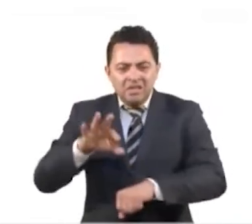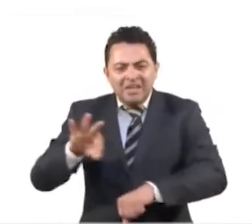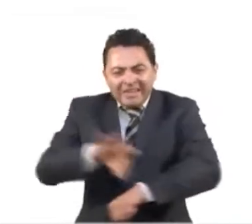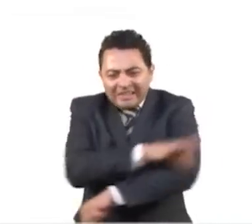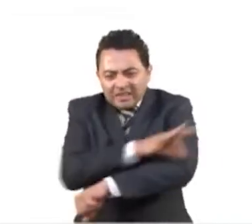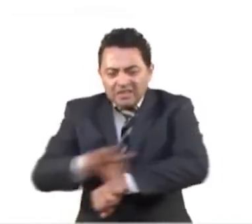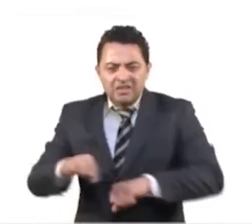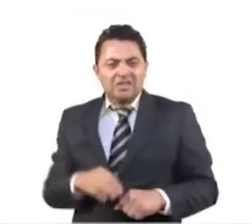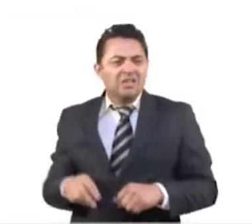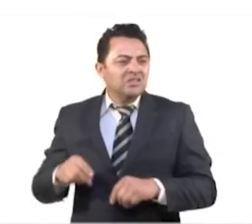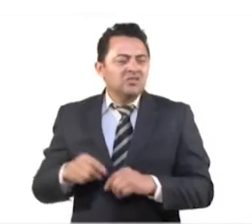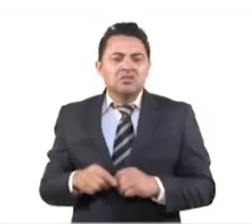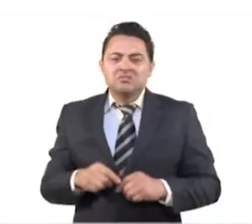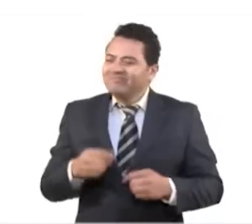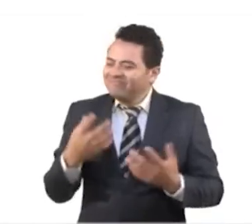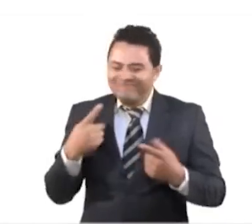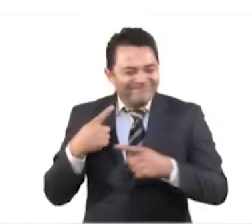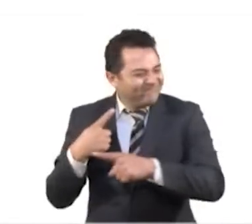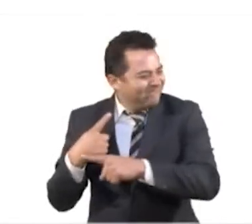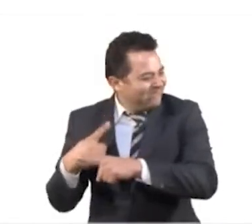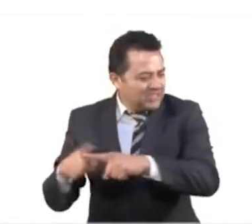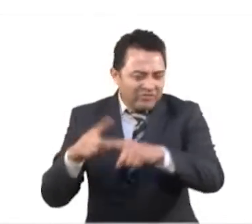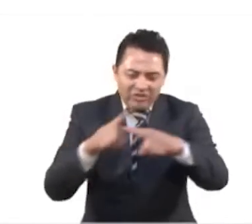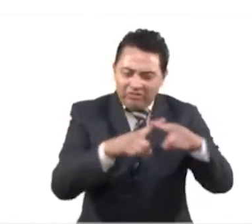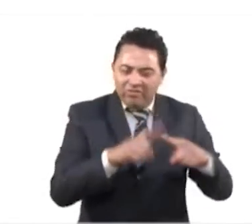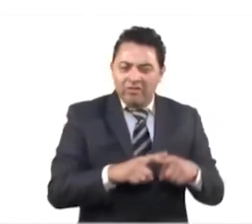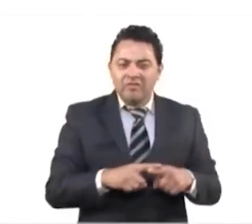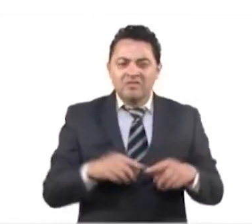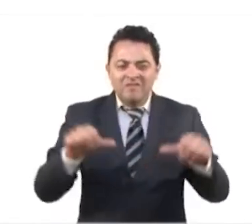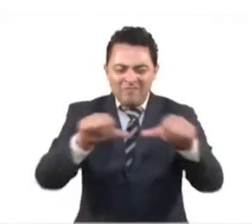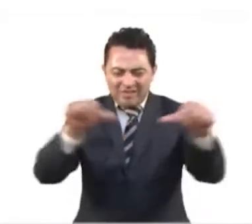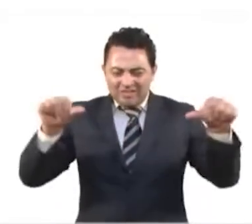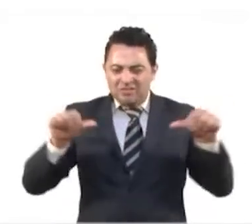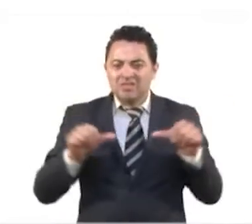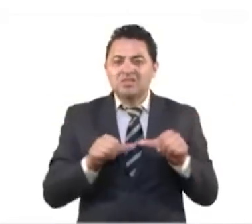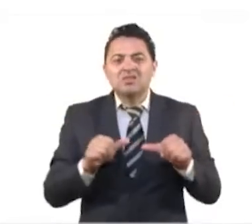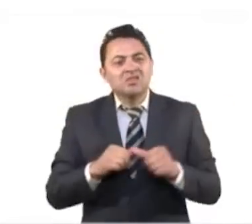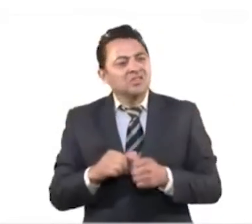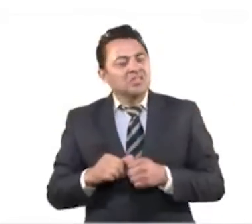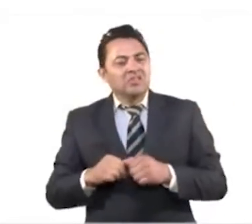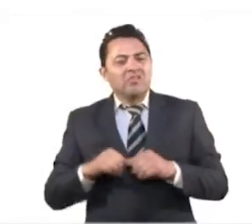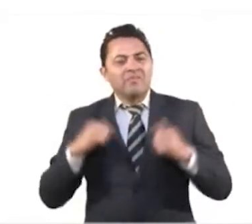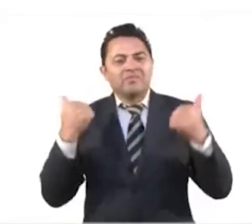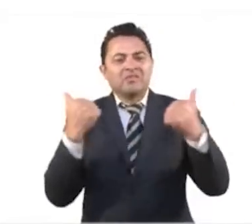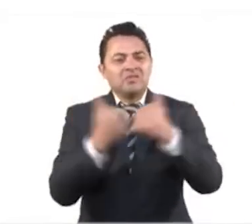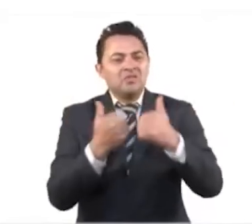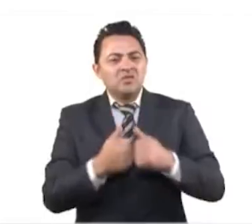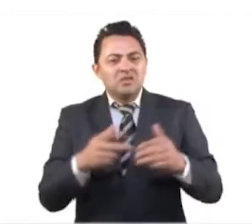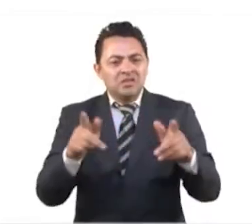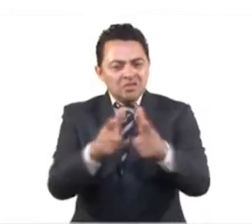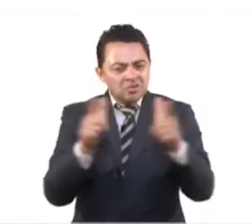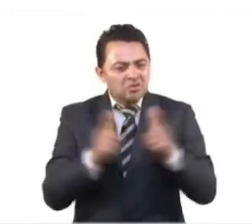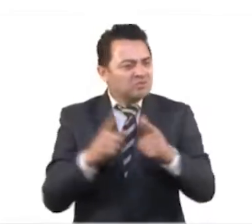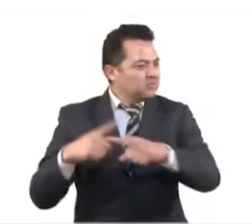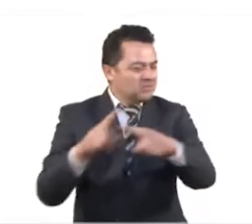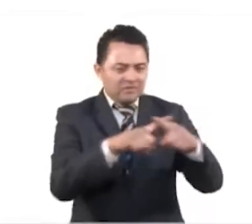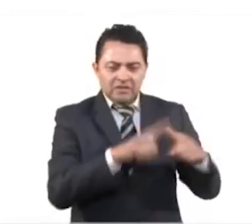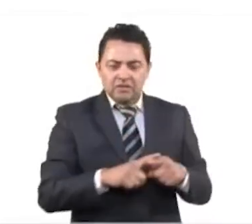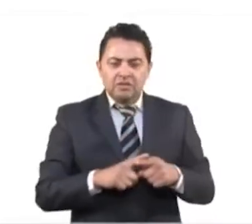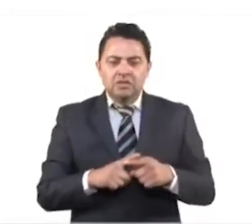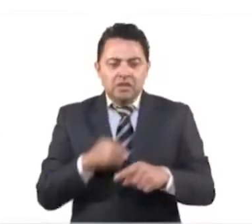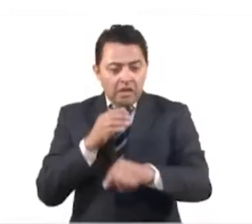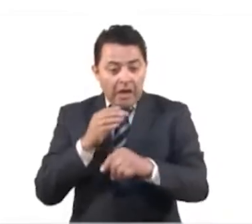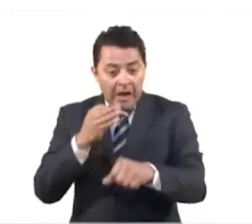Ingenieros Electromecánicos, en fin, y una agrupación de técnicos de alto nivel, nos ha acompañado en